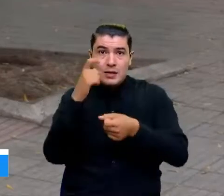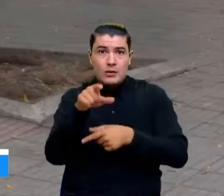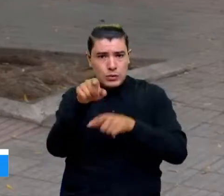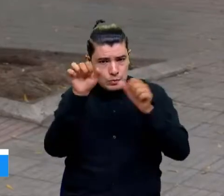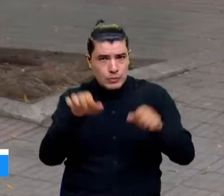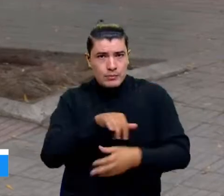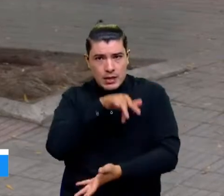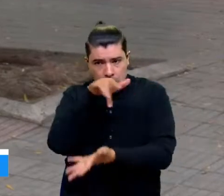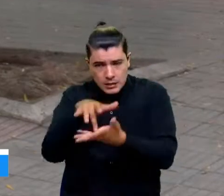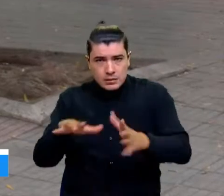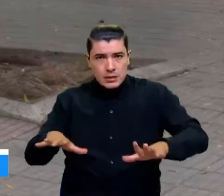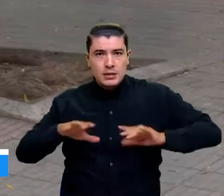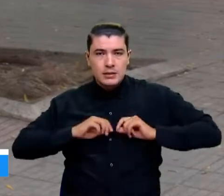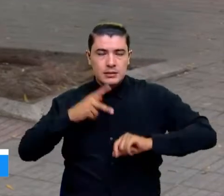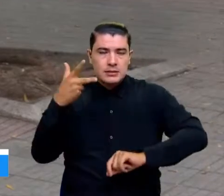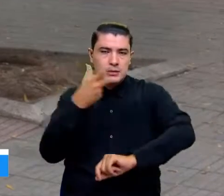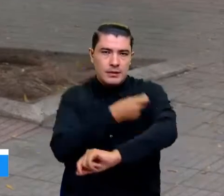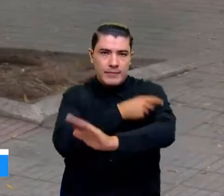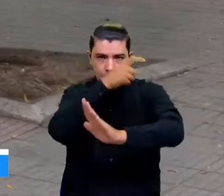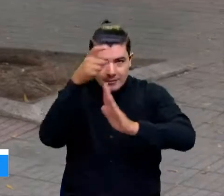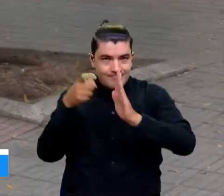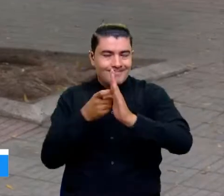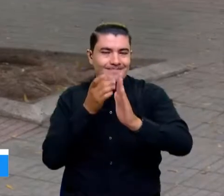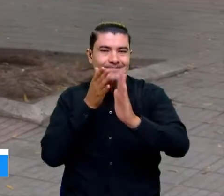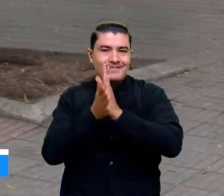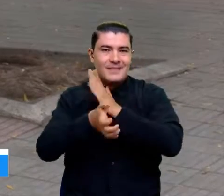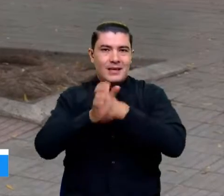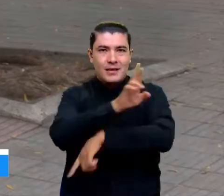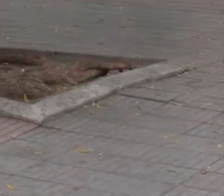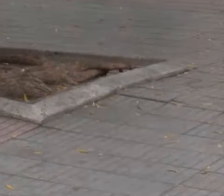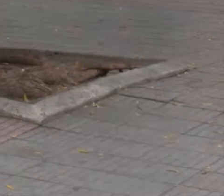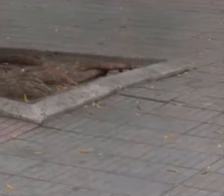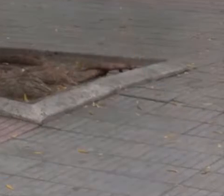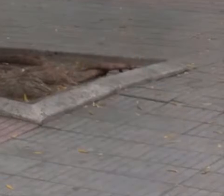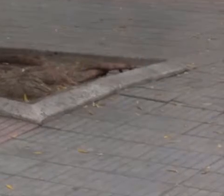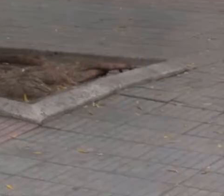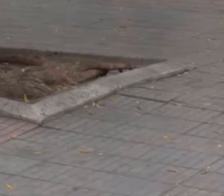es toda la información para brindarles a ustedes. Para Oriente Noticias, Yuraima Rivera, estamos informando.